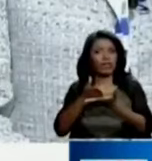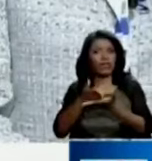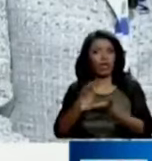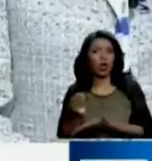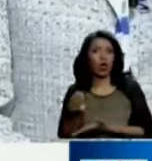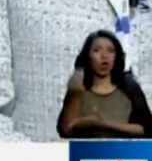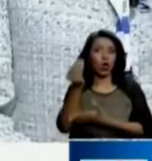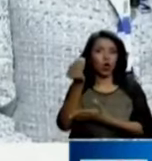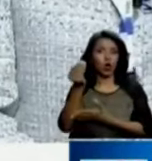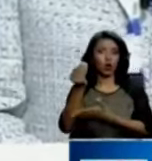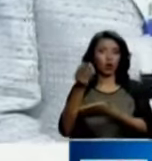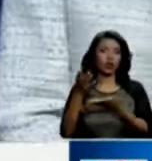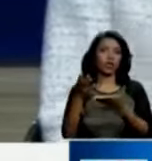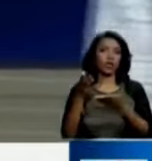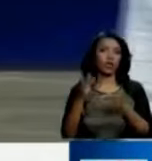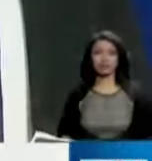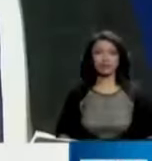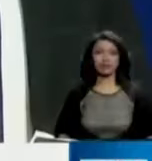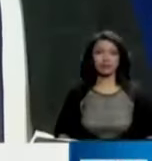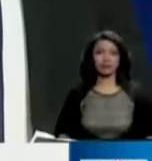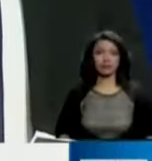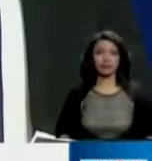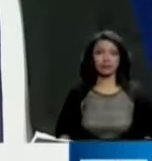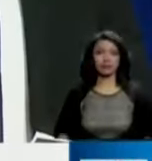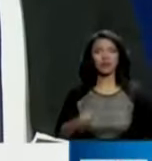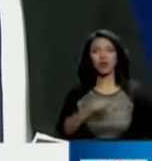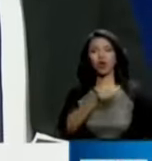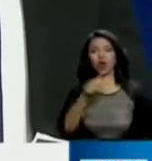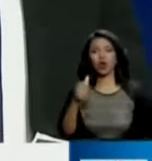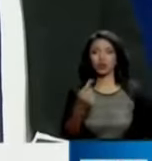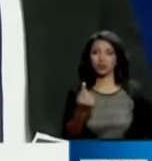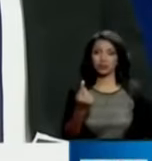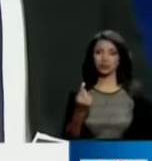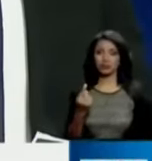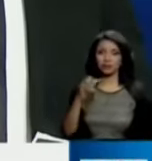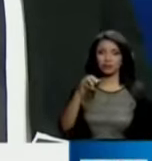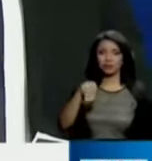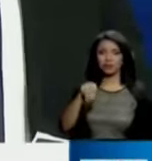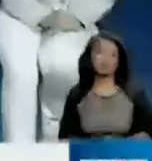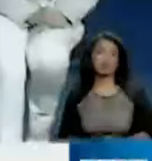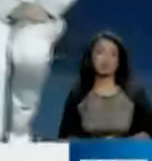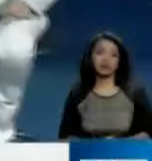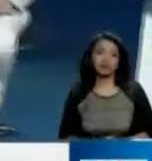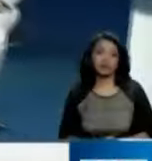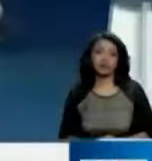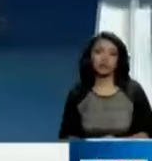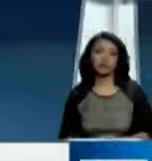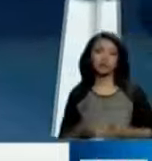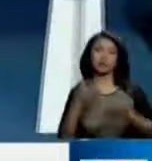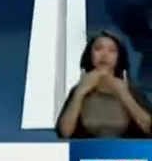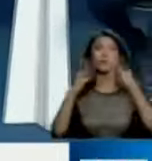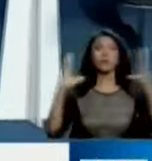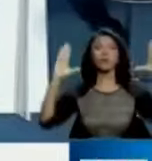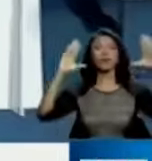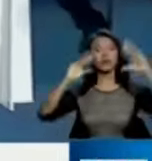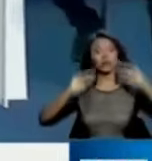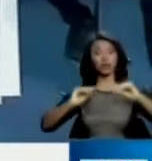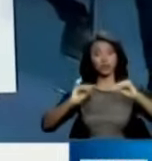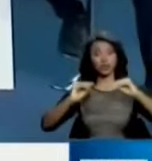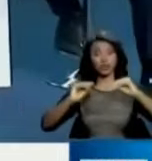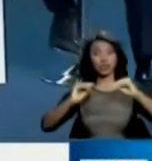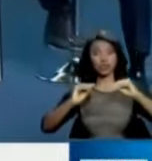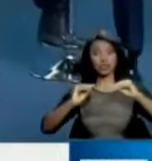Roots. Hay otra candidata que está siendo procesada por otro tipo de delito. Y todo esto muestra,